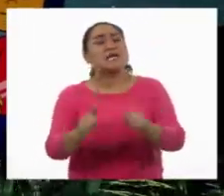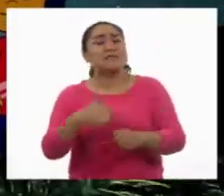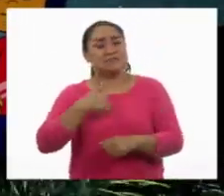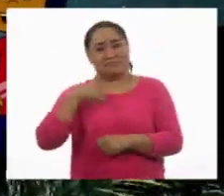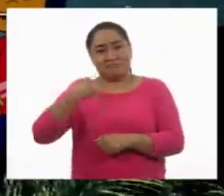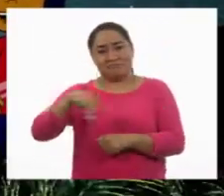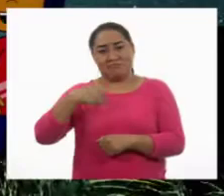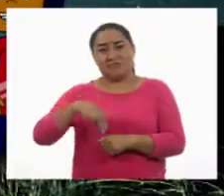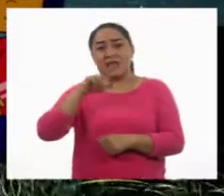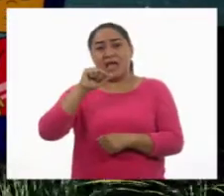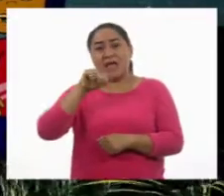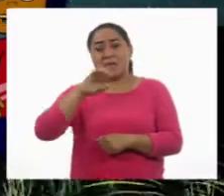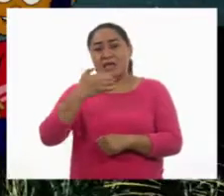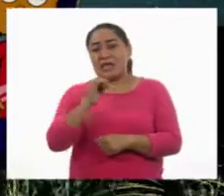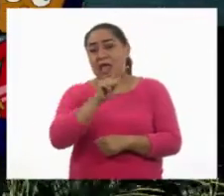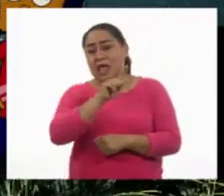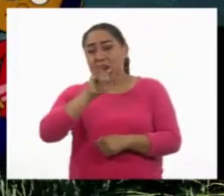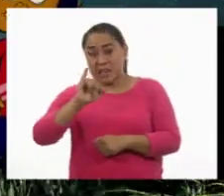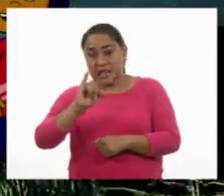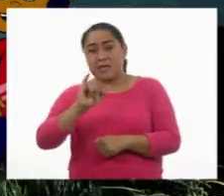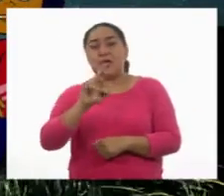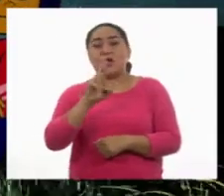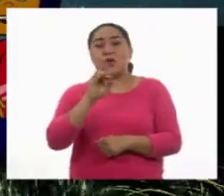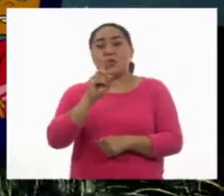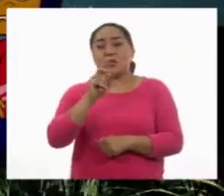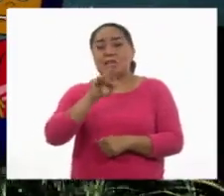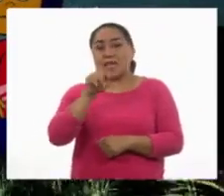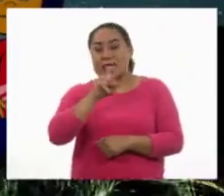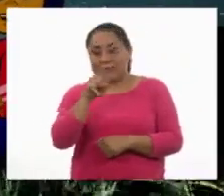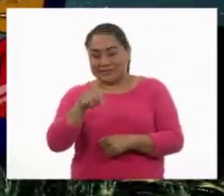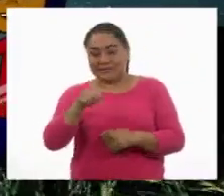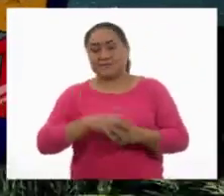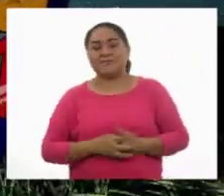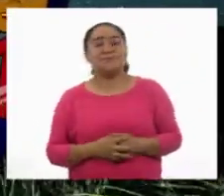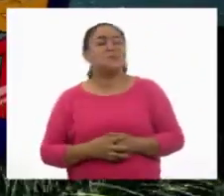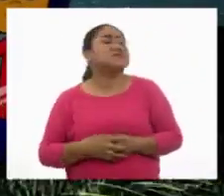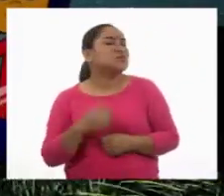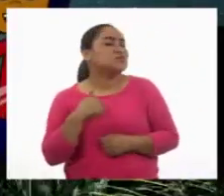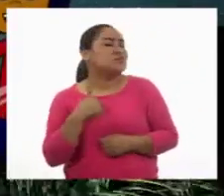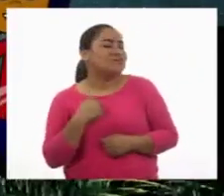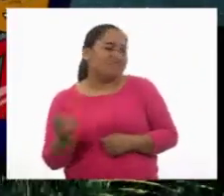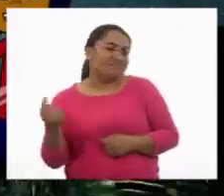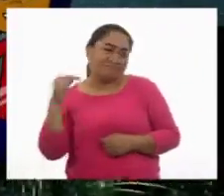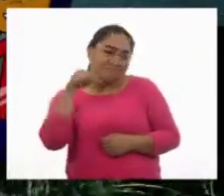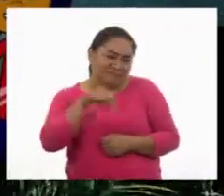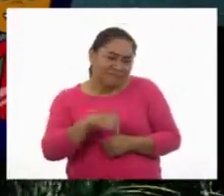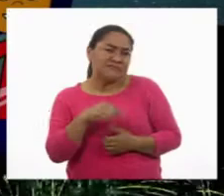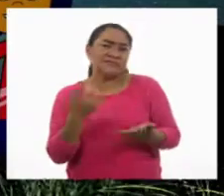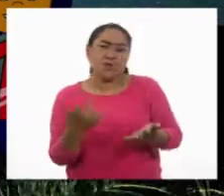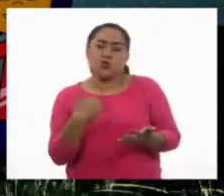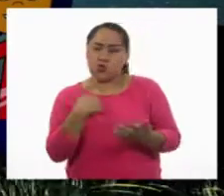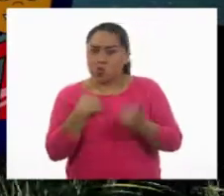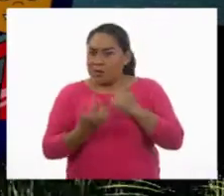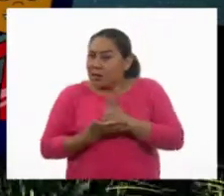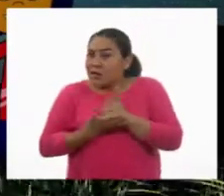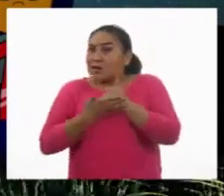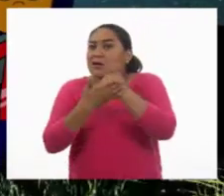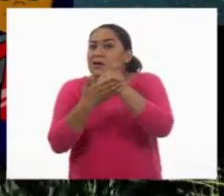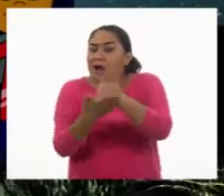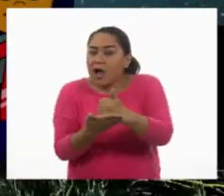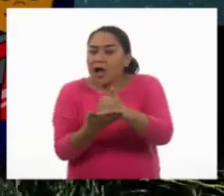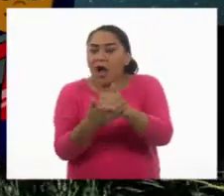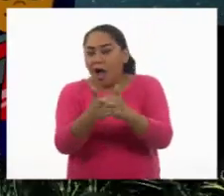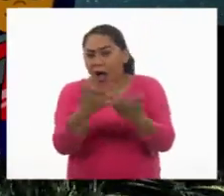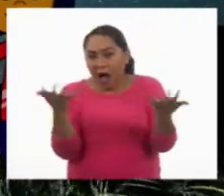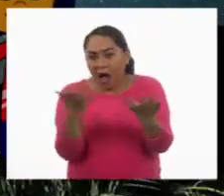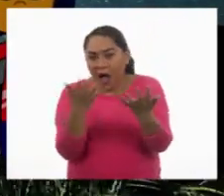Ameyali, Ameyali Rodríguez Pereira. Y estoy aquí para ayudarte a hacer tu propio